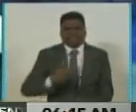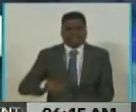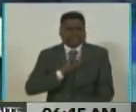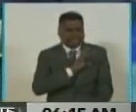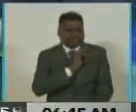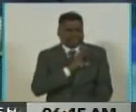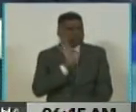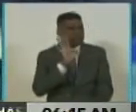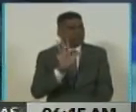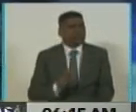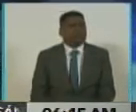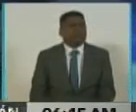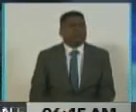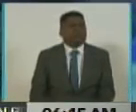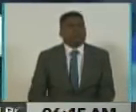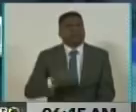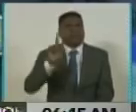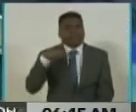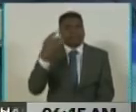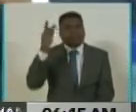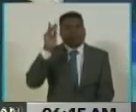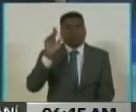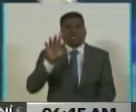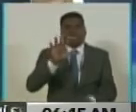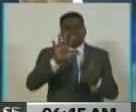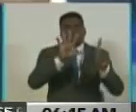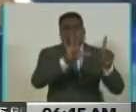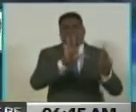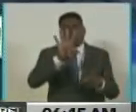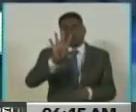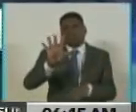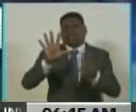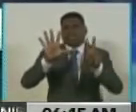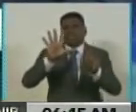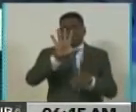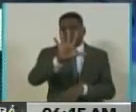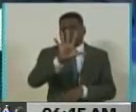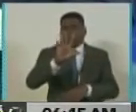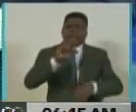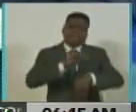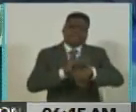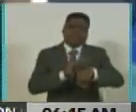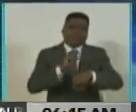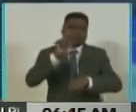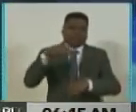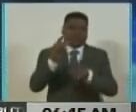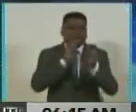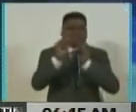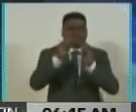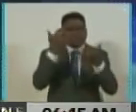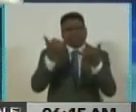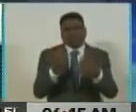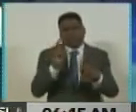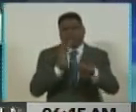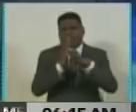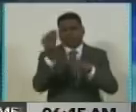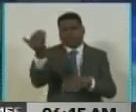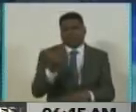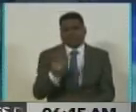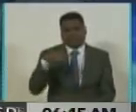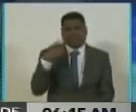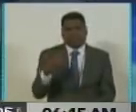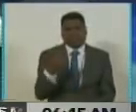Verónica con la profesora Marie-Claire Stelling. 6:45 minutos, habrá más de nuestra entrevista en La Pauta de Hoy. Hacemos una pausa muy breve, pero sigan con